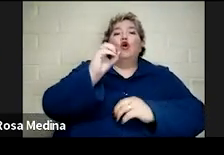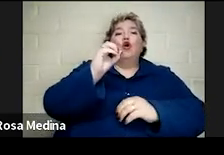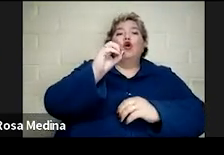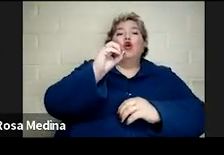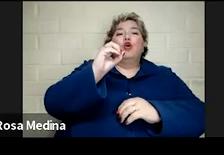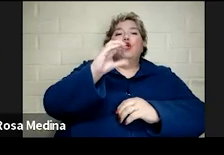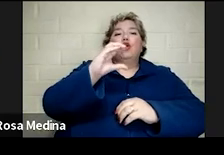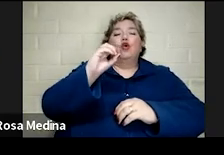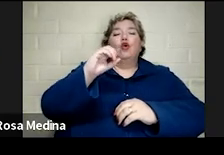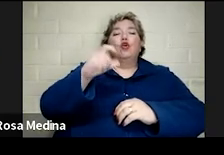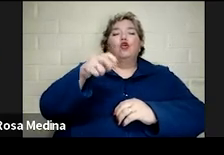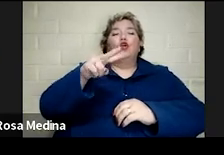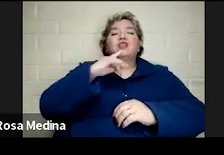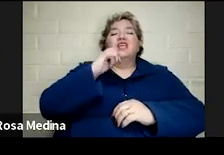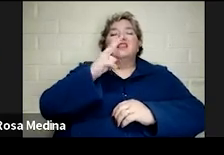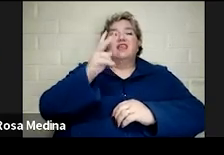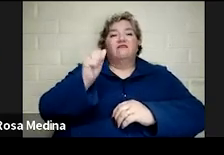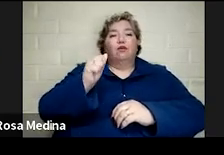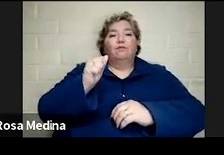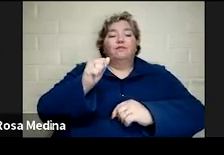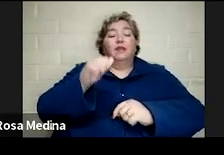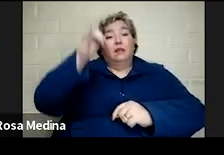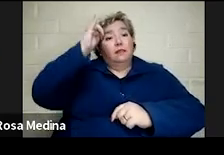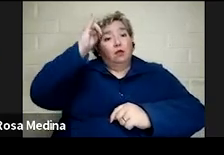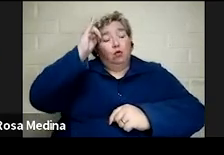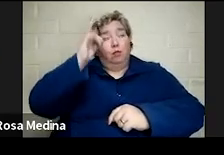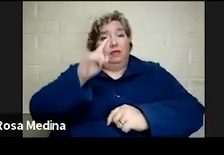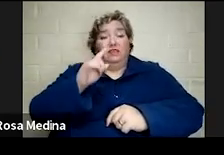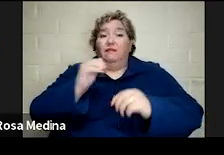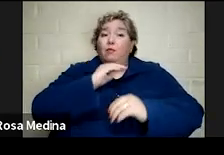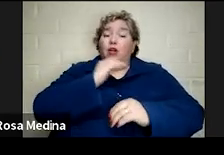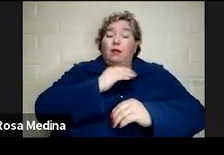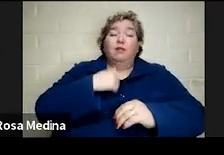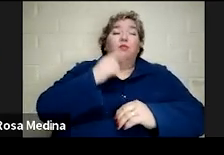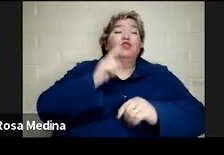principio, perdón si voy un poco rápido, pero quiero alcanzar a tener preguntas.